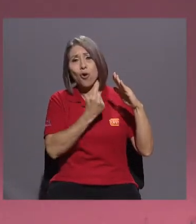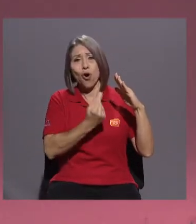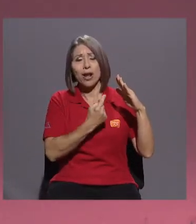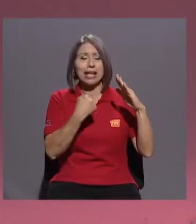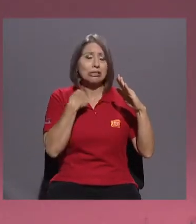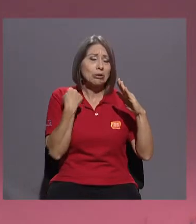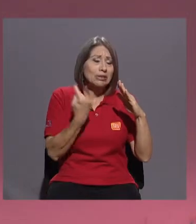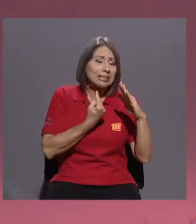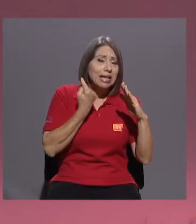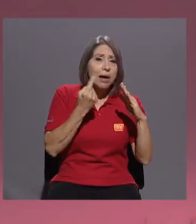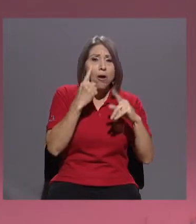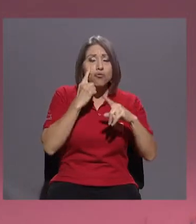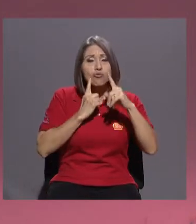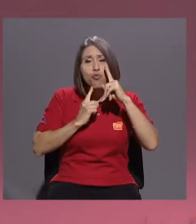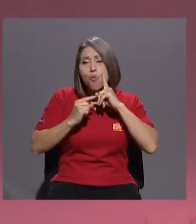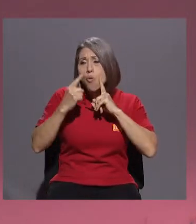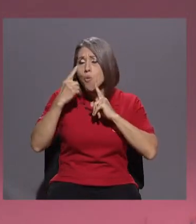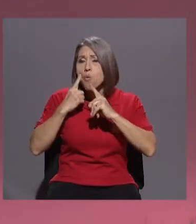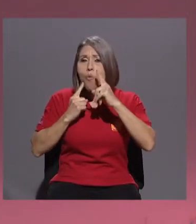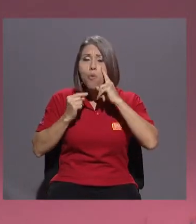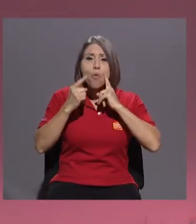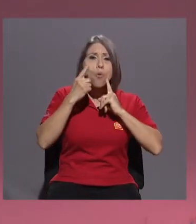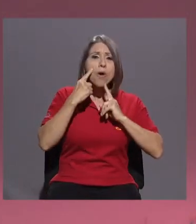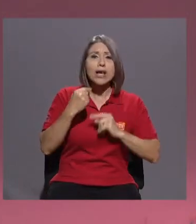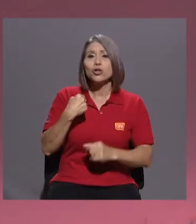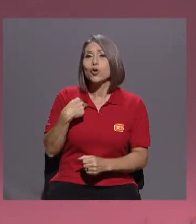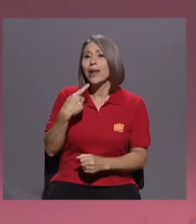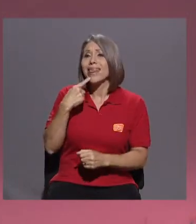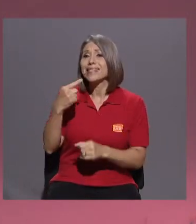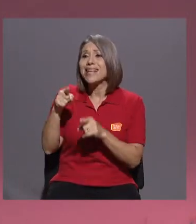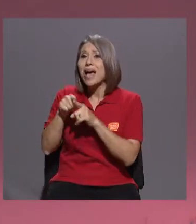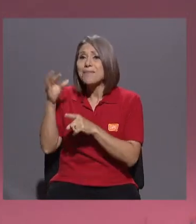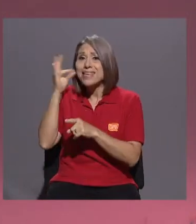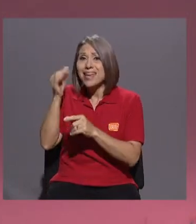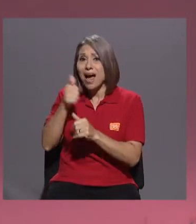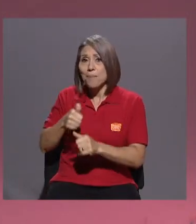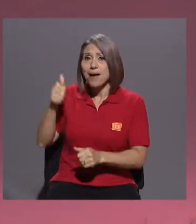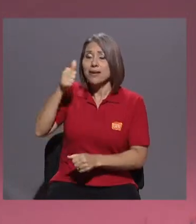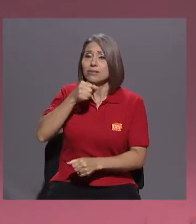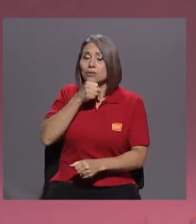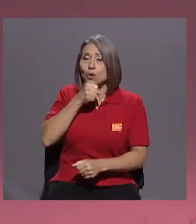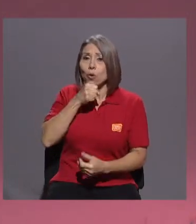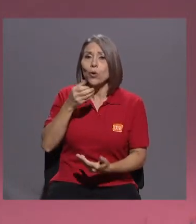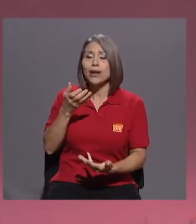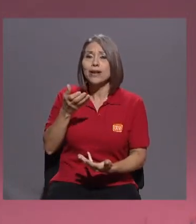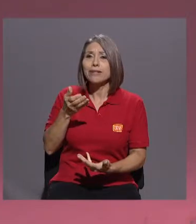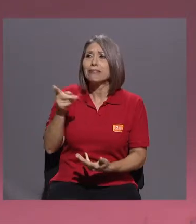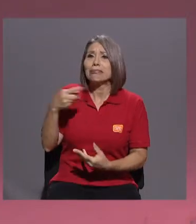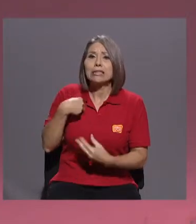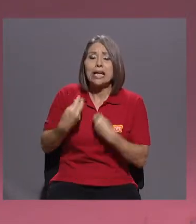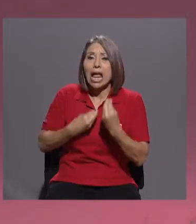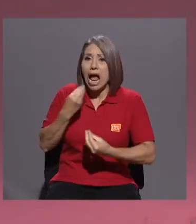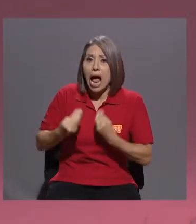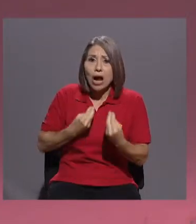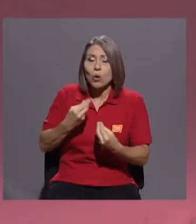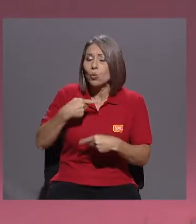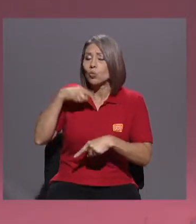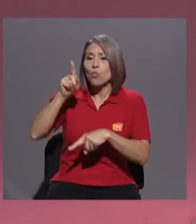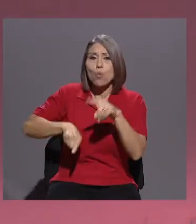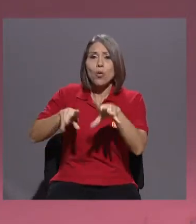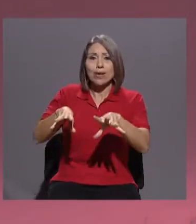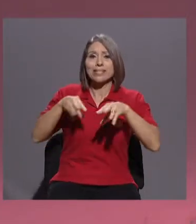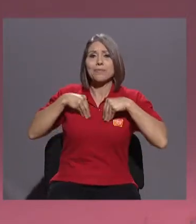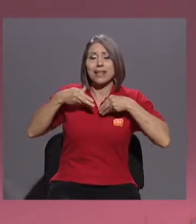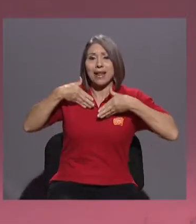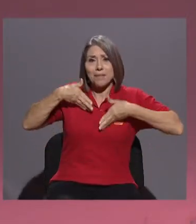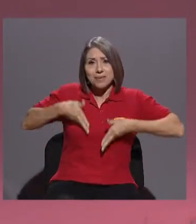En todos lados En todas las esquinas De mi casa Lloraba Le decía A mi hija Mayor Que hago No puedo